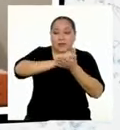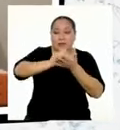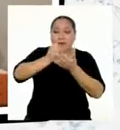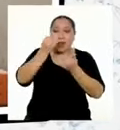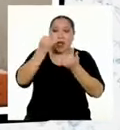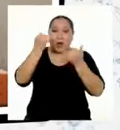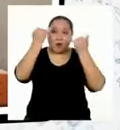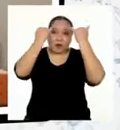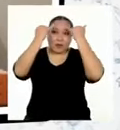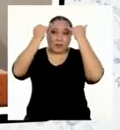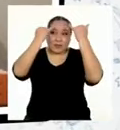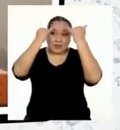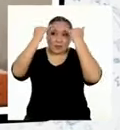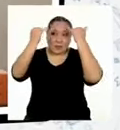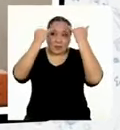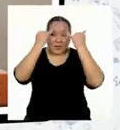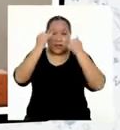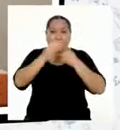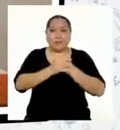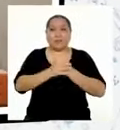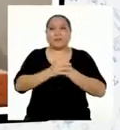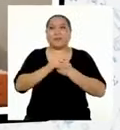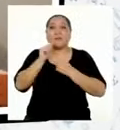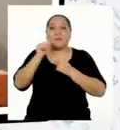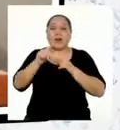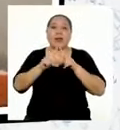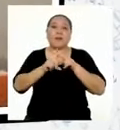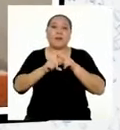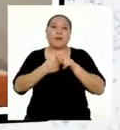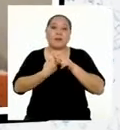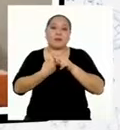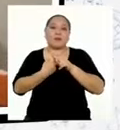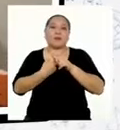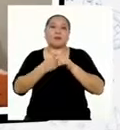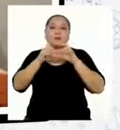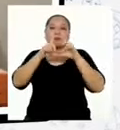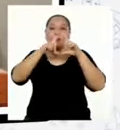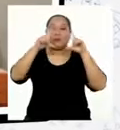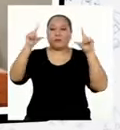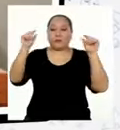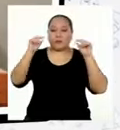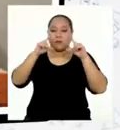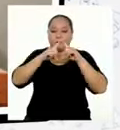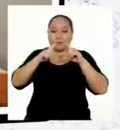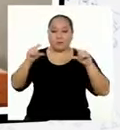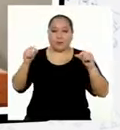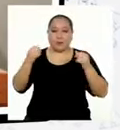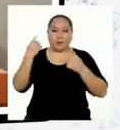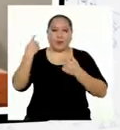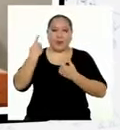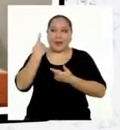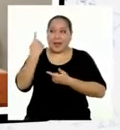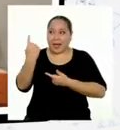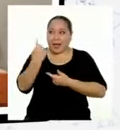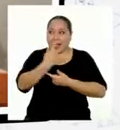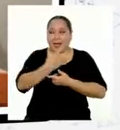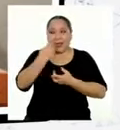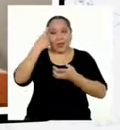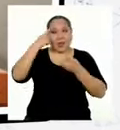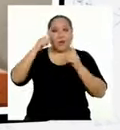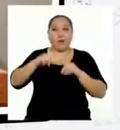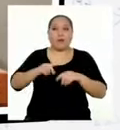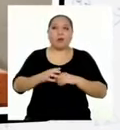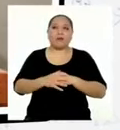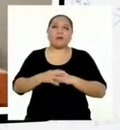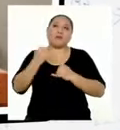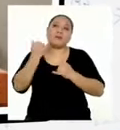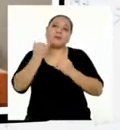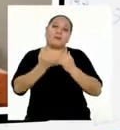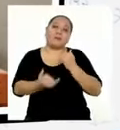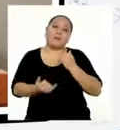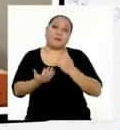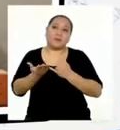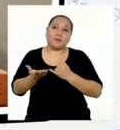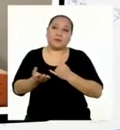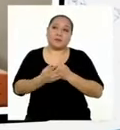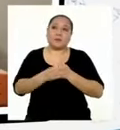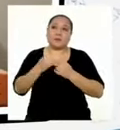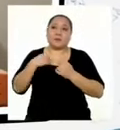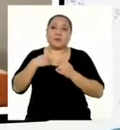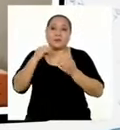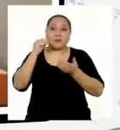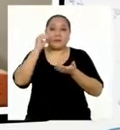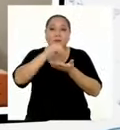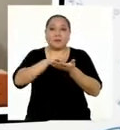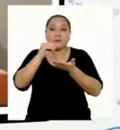algunas ideas para la introducción, conclusión y cada uno de los acuerdos. Y al final,